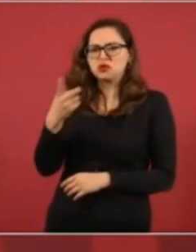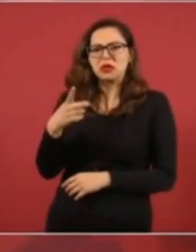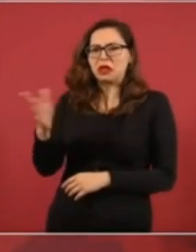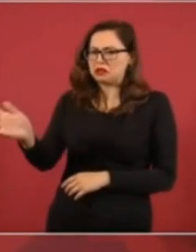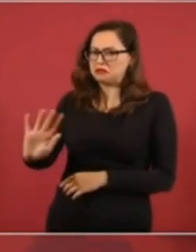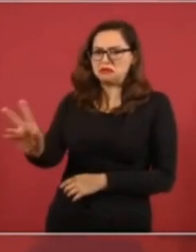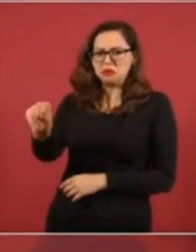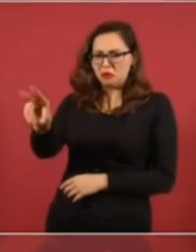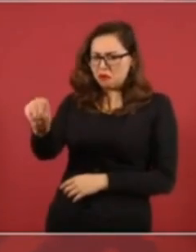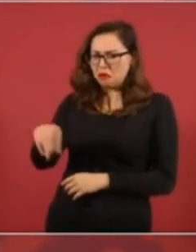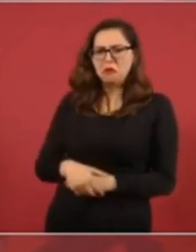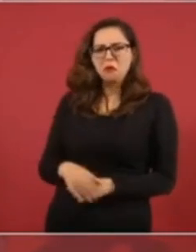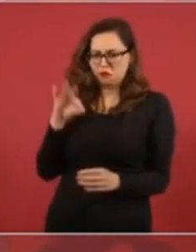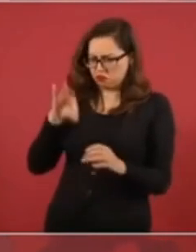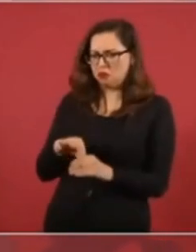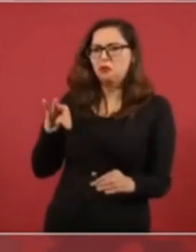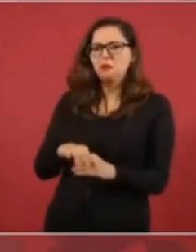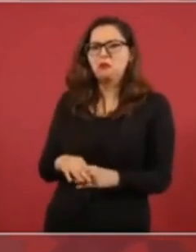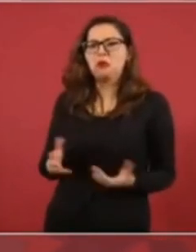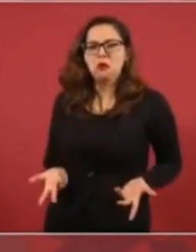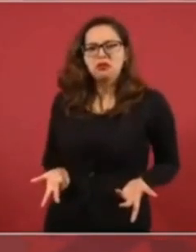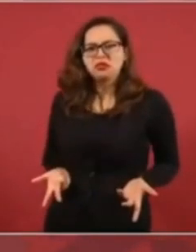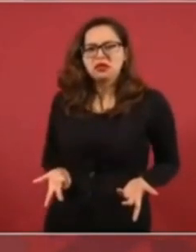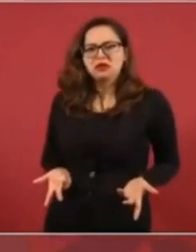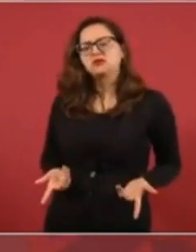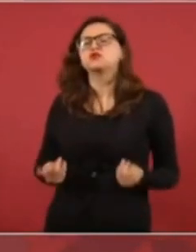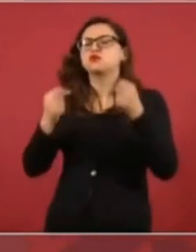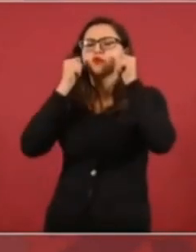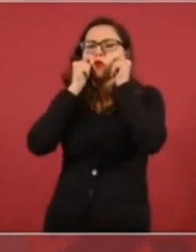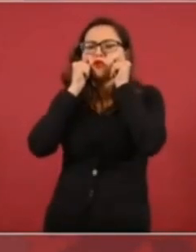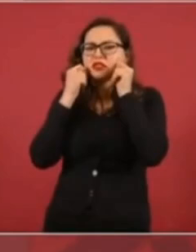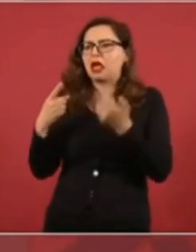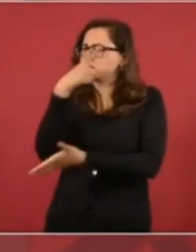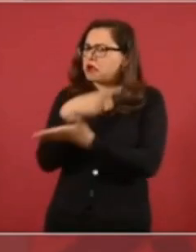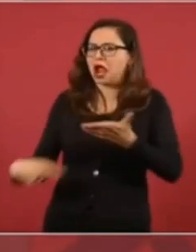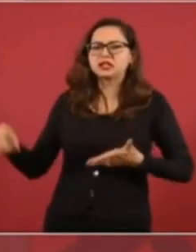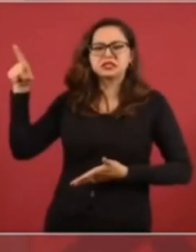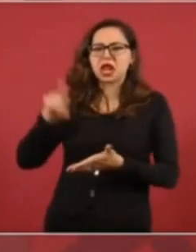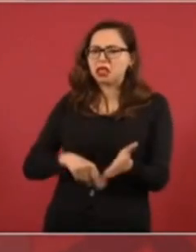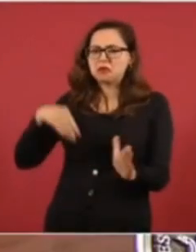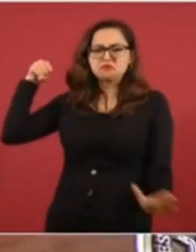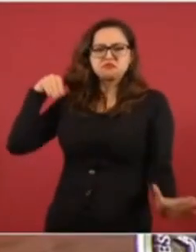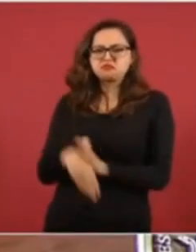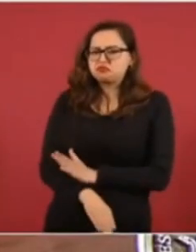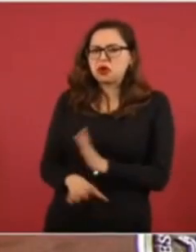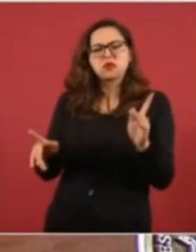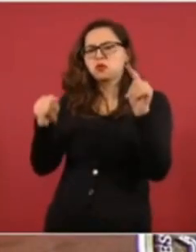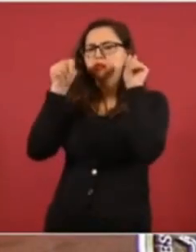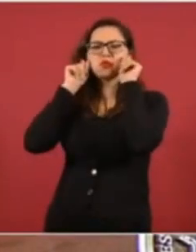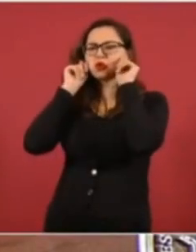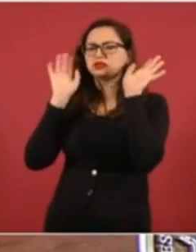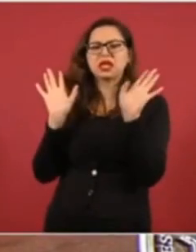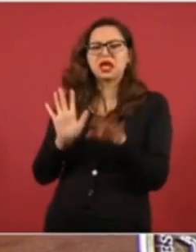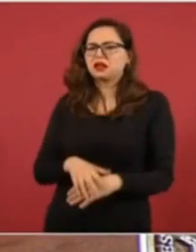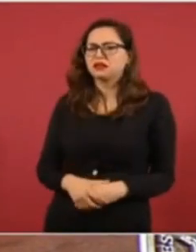Acción Nacional quiere que fracase este gobierno. Quiere que fracase para que así